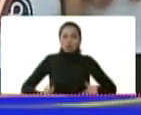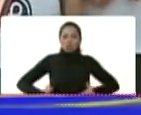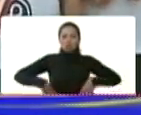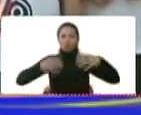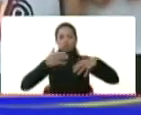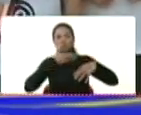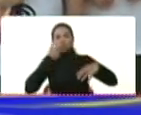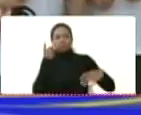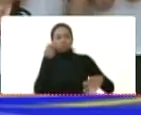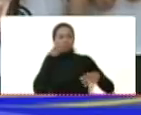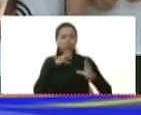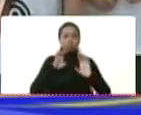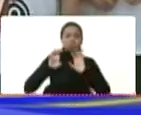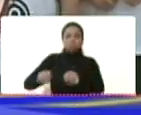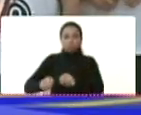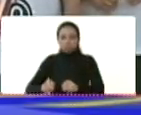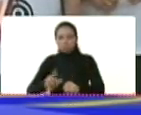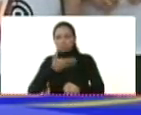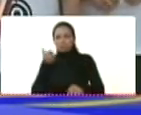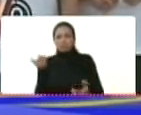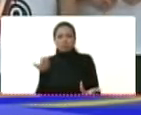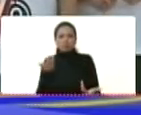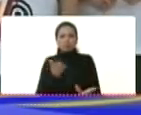multimillonarios, para la oligarquía.